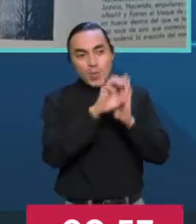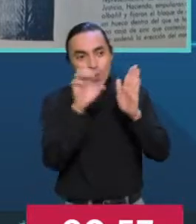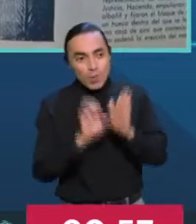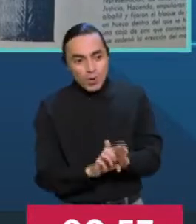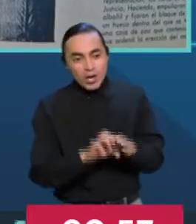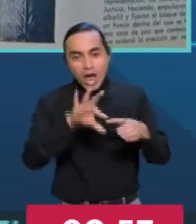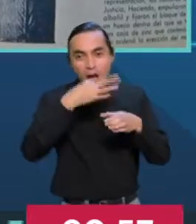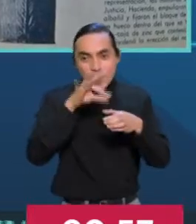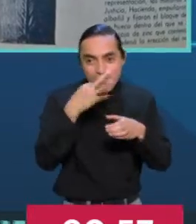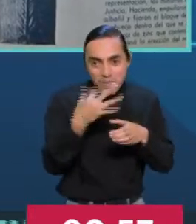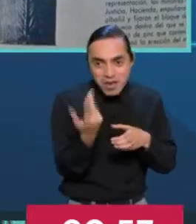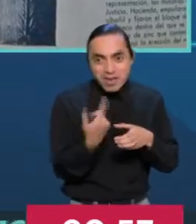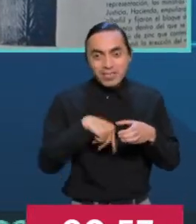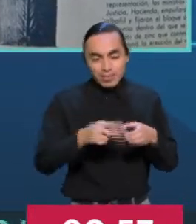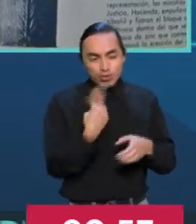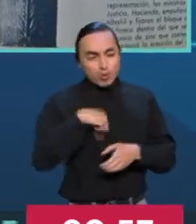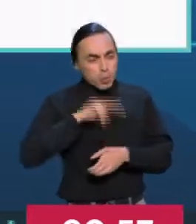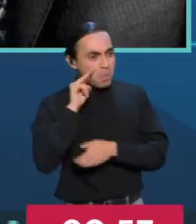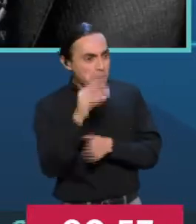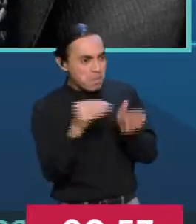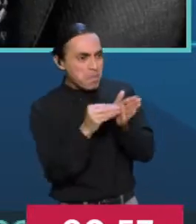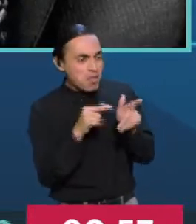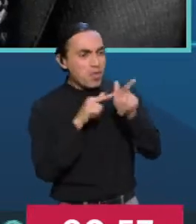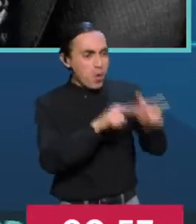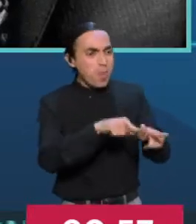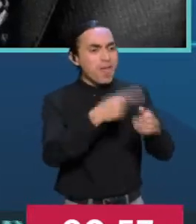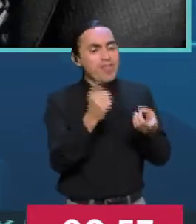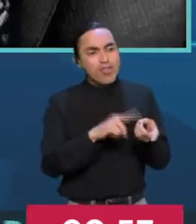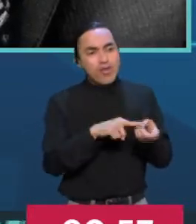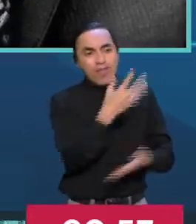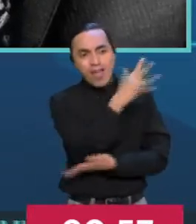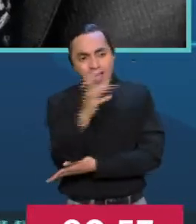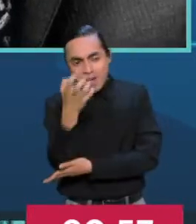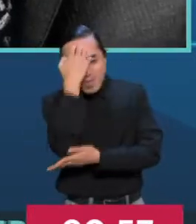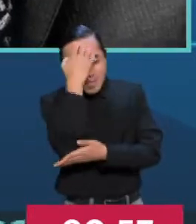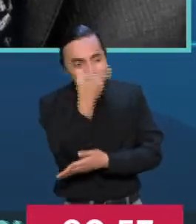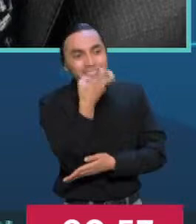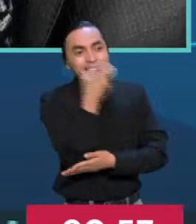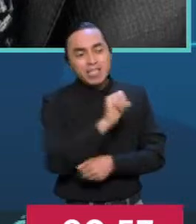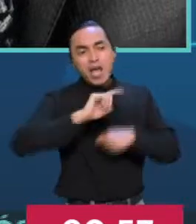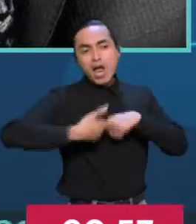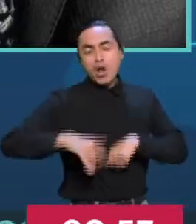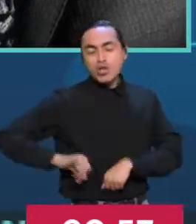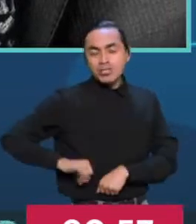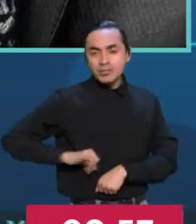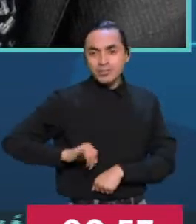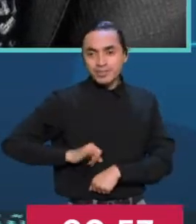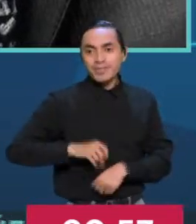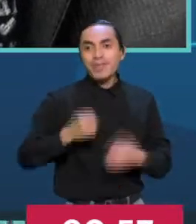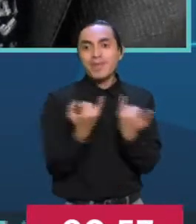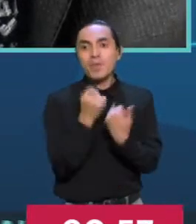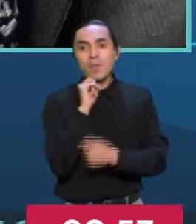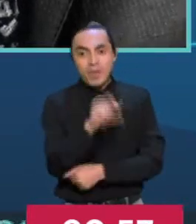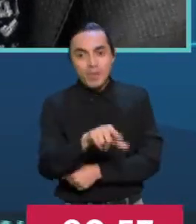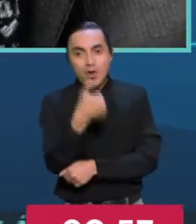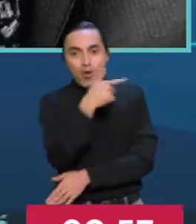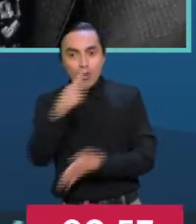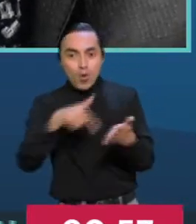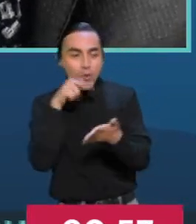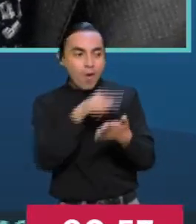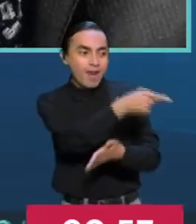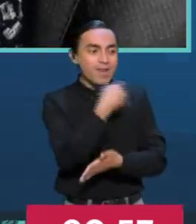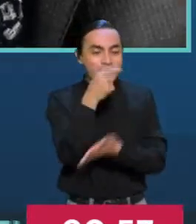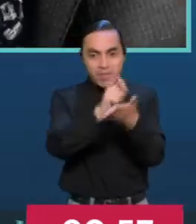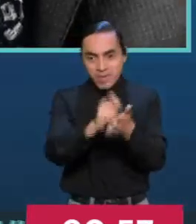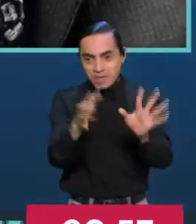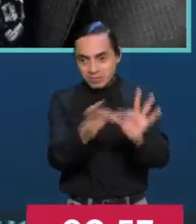bueno, todas estas cosas. Y que seguimos viéndolo en Chapultepec. Sí, que seguimos viéndolo y eso es algo súper interesante. Y bueno, también hay otro lugar que menciona